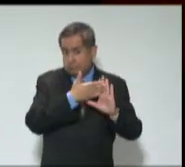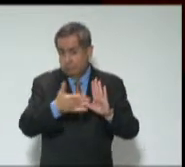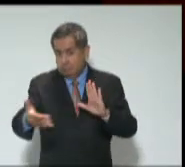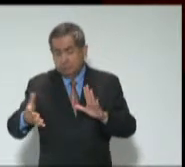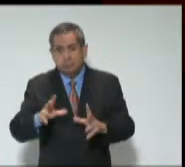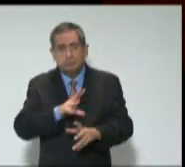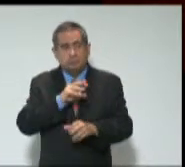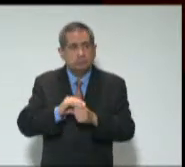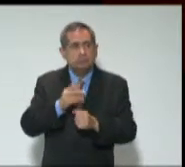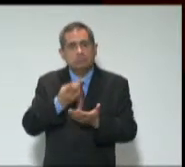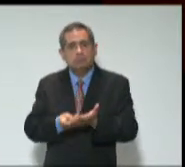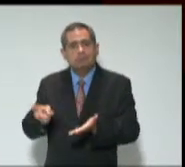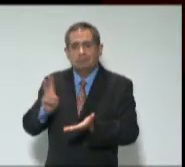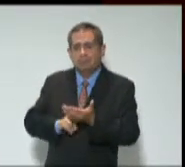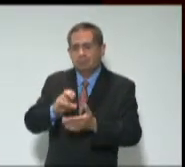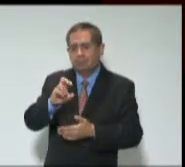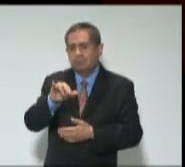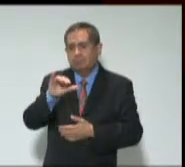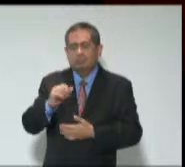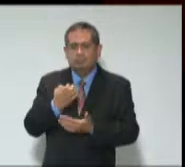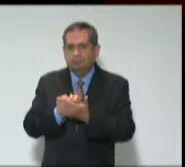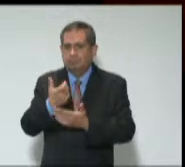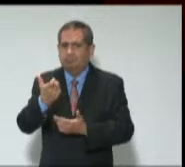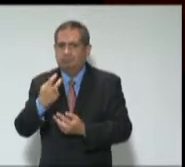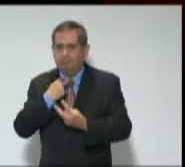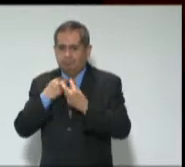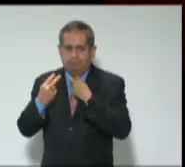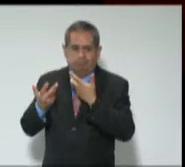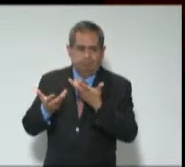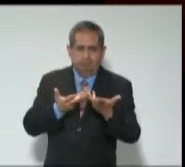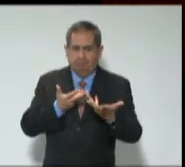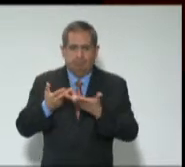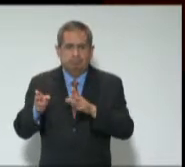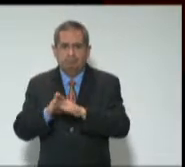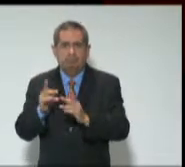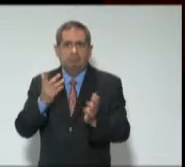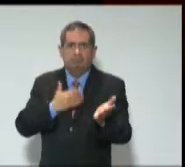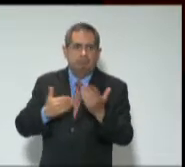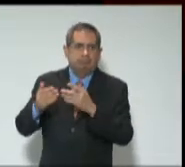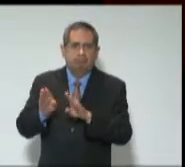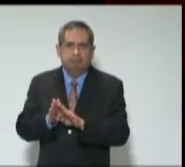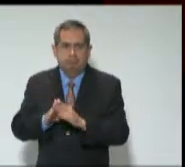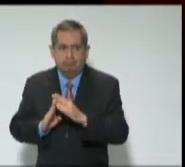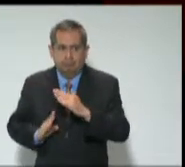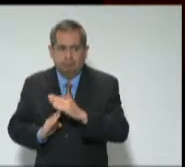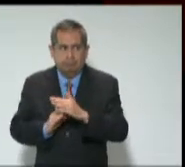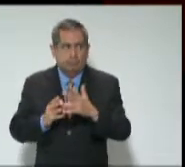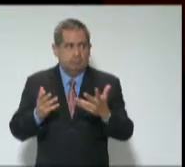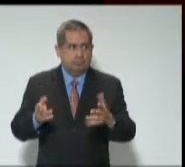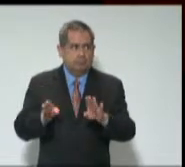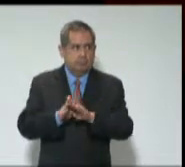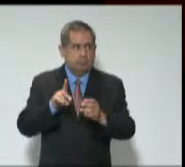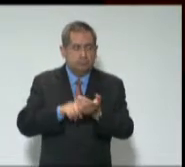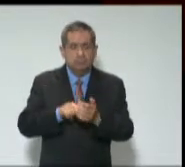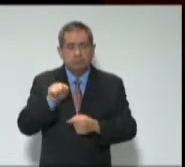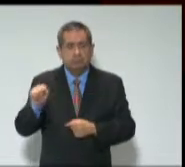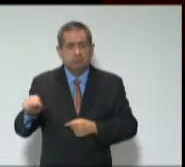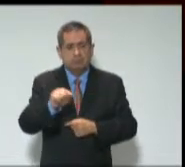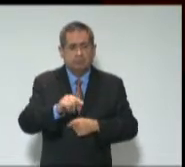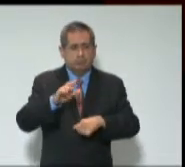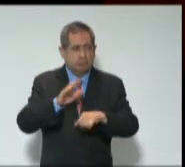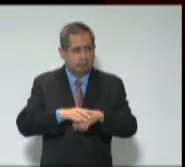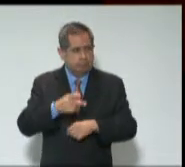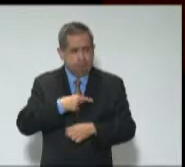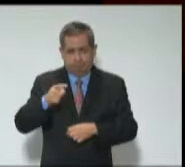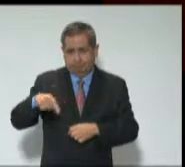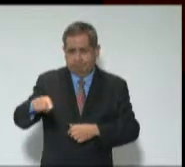seguido la crisis económica que ya compromete nuestras expectativas de crecimiento y desarrollo social impactando en los sectores más